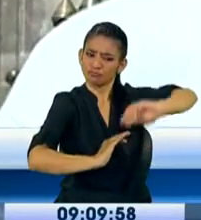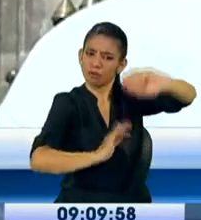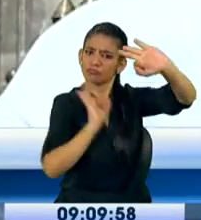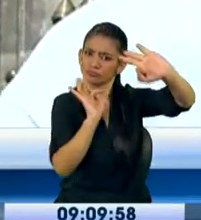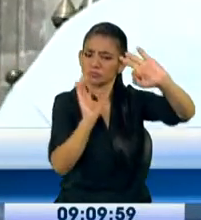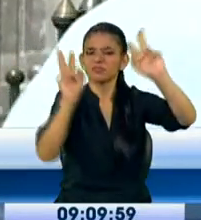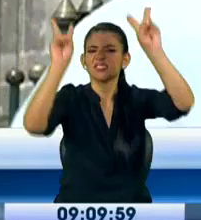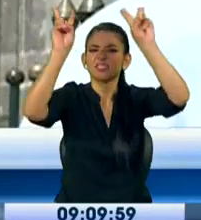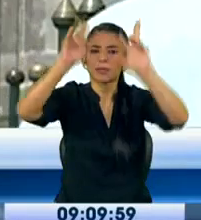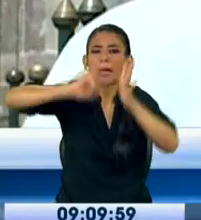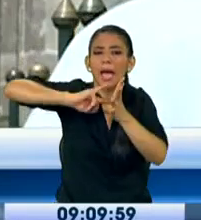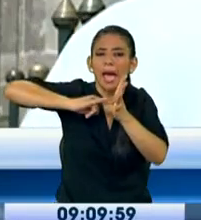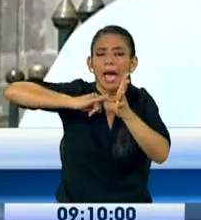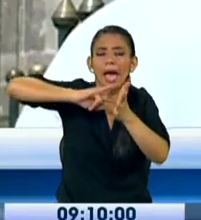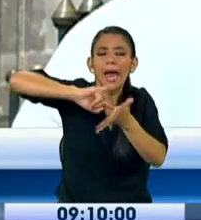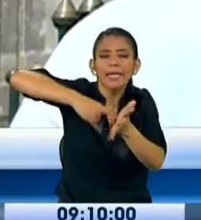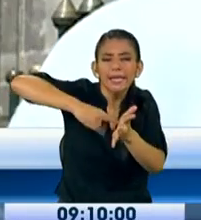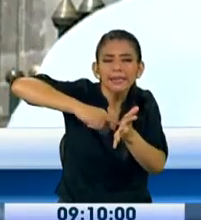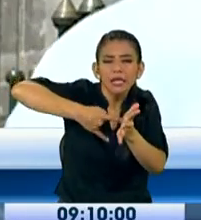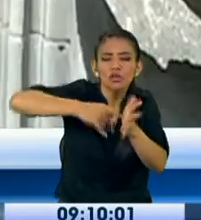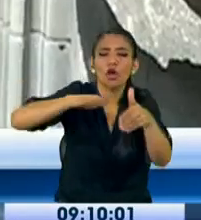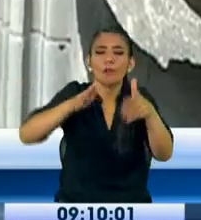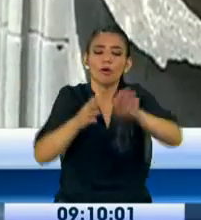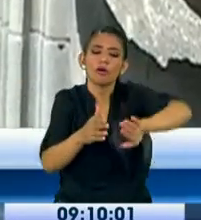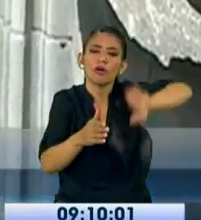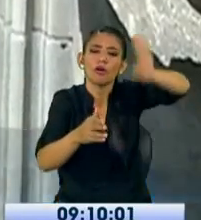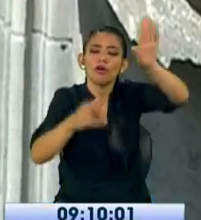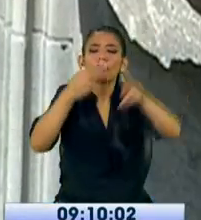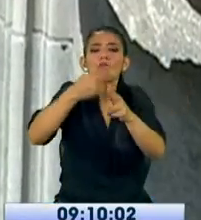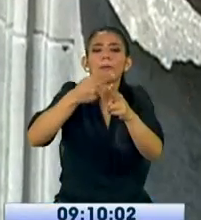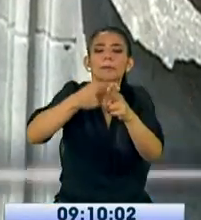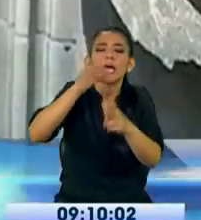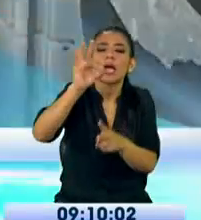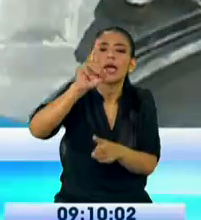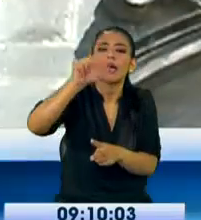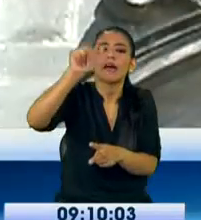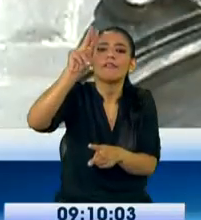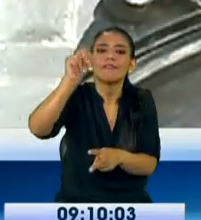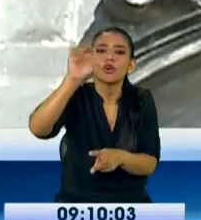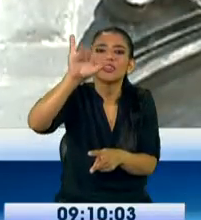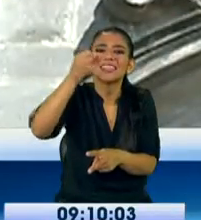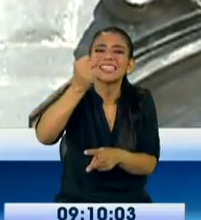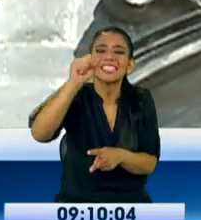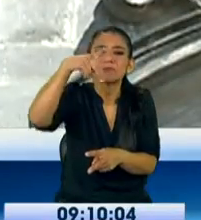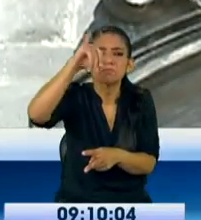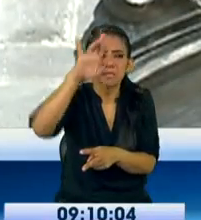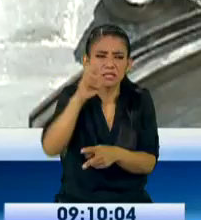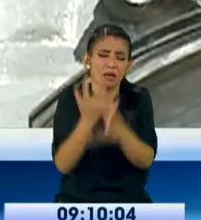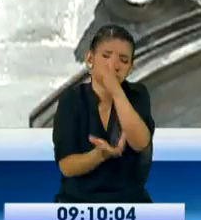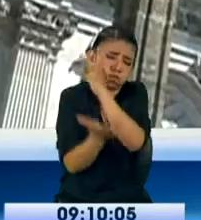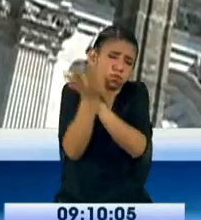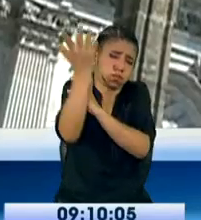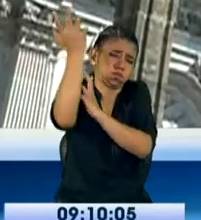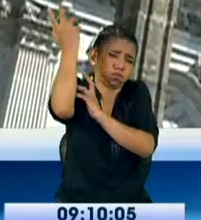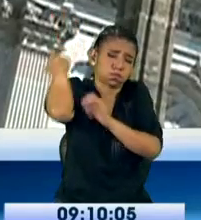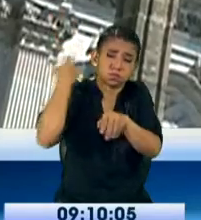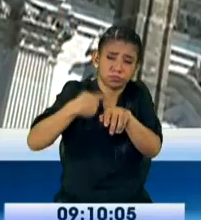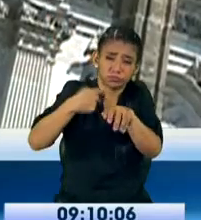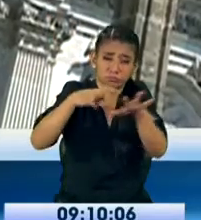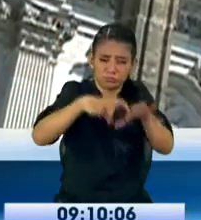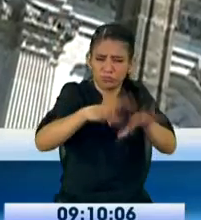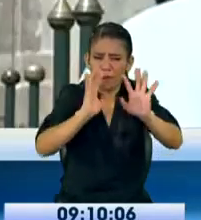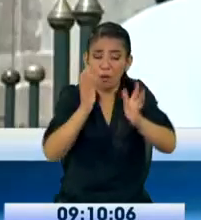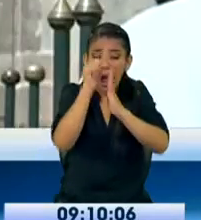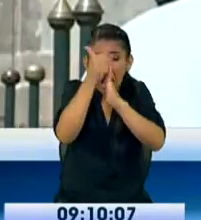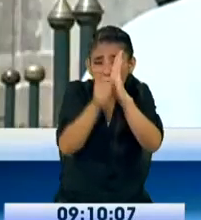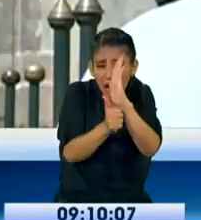términos arquitectónicos, técnicos, es un frontispicio. Es un símbolo de la arquitectura barroca jesuita quiteña, reconocida a nivel